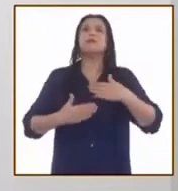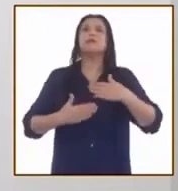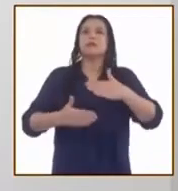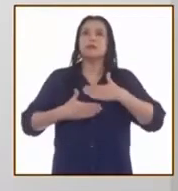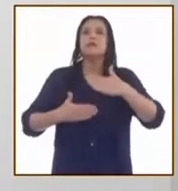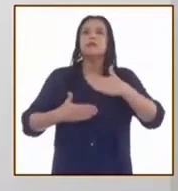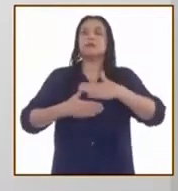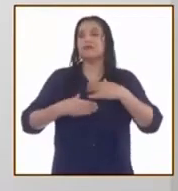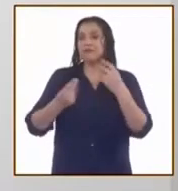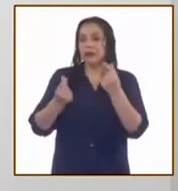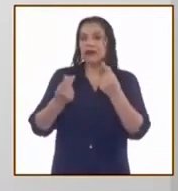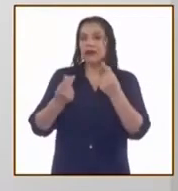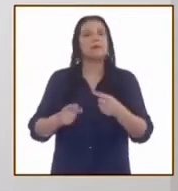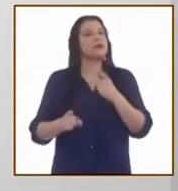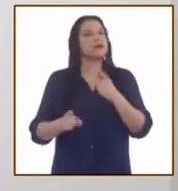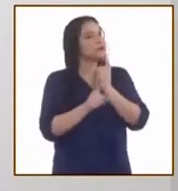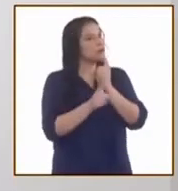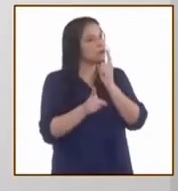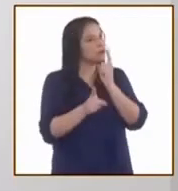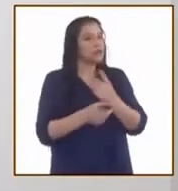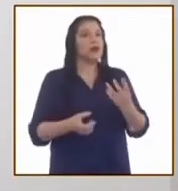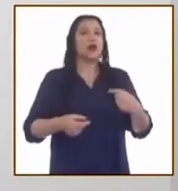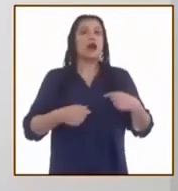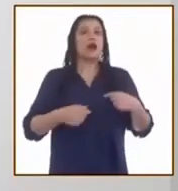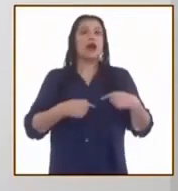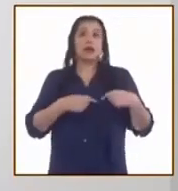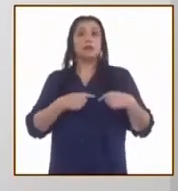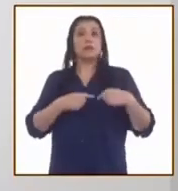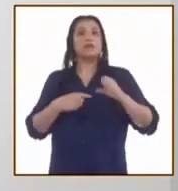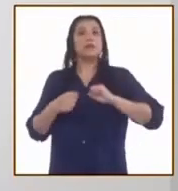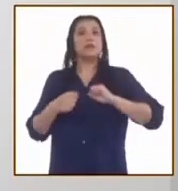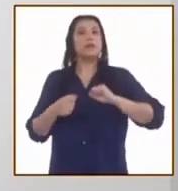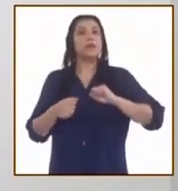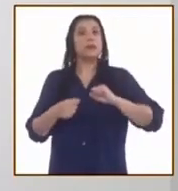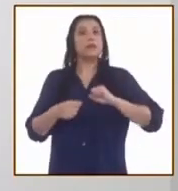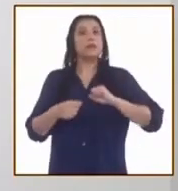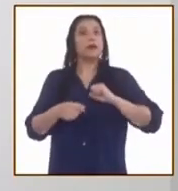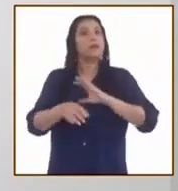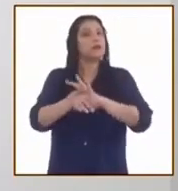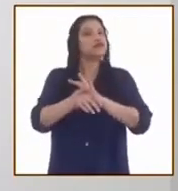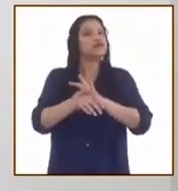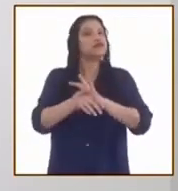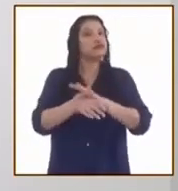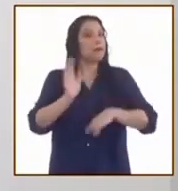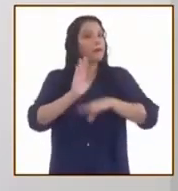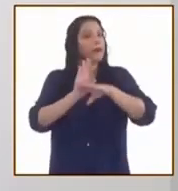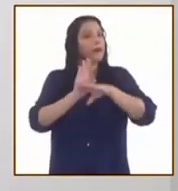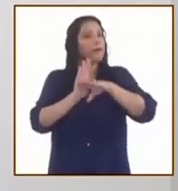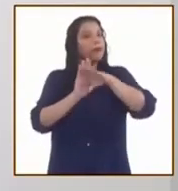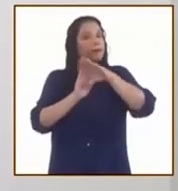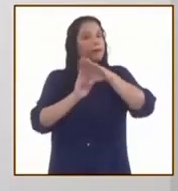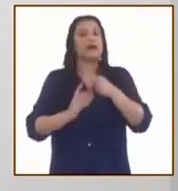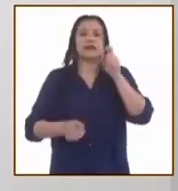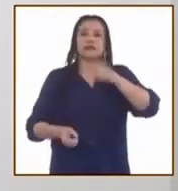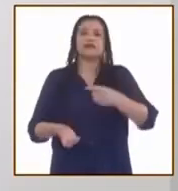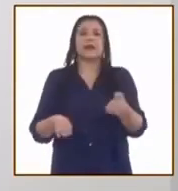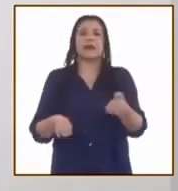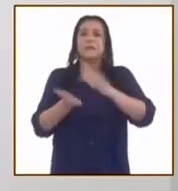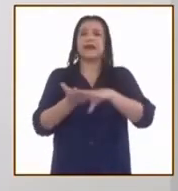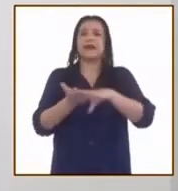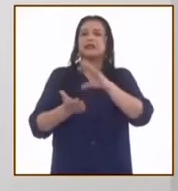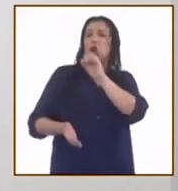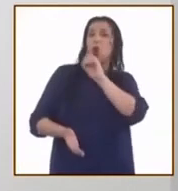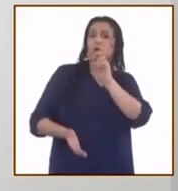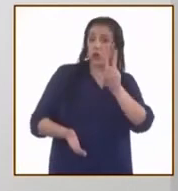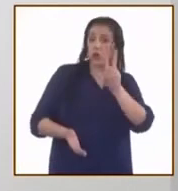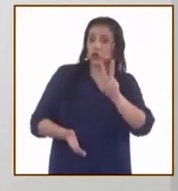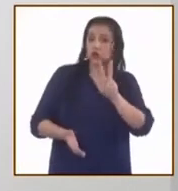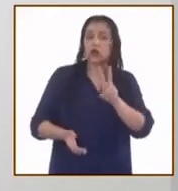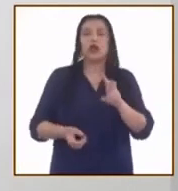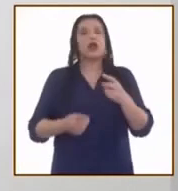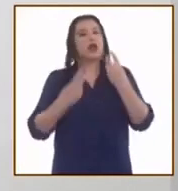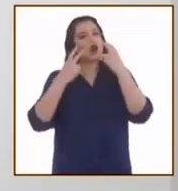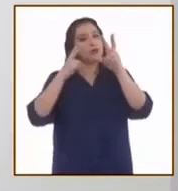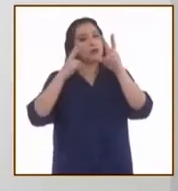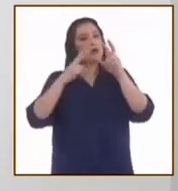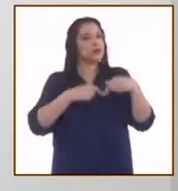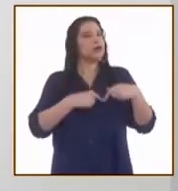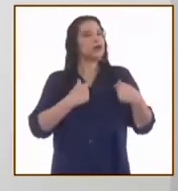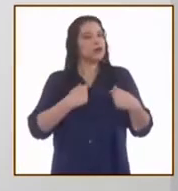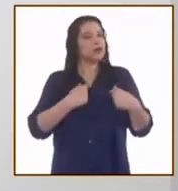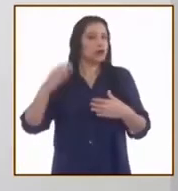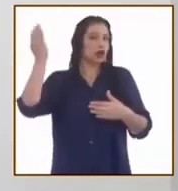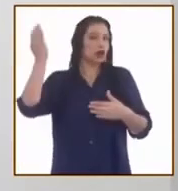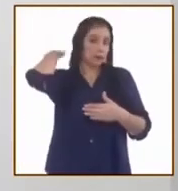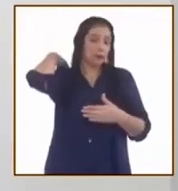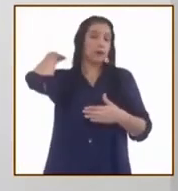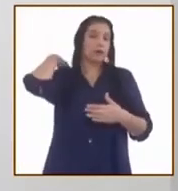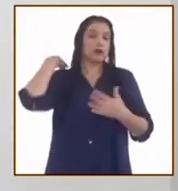Así es. Y la frecuencia cardíaca aumenta también porque se tiene que producir más oxígeno. Como vimos, el corazón y los